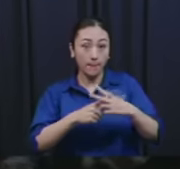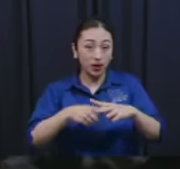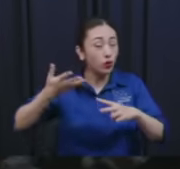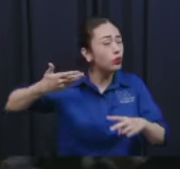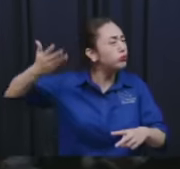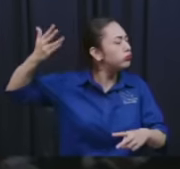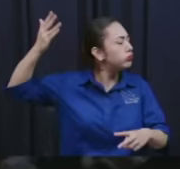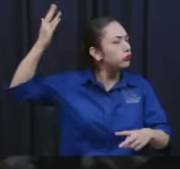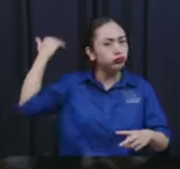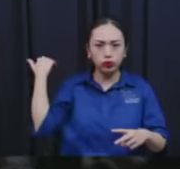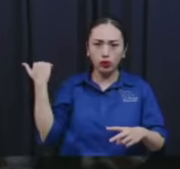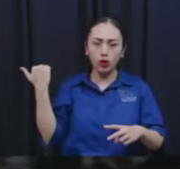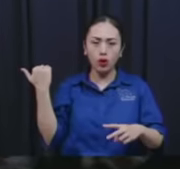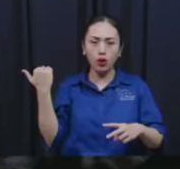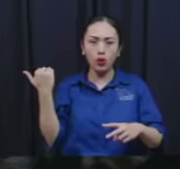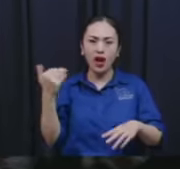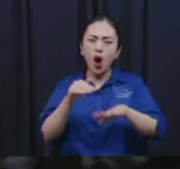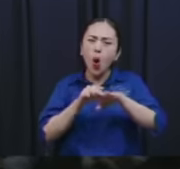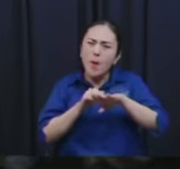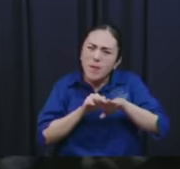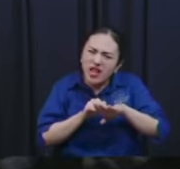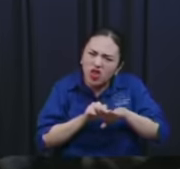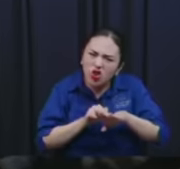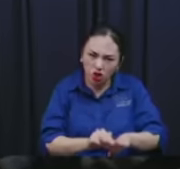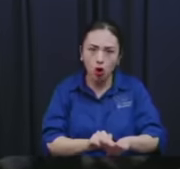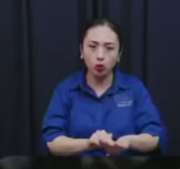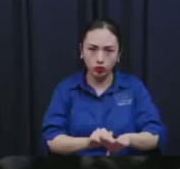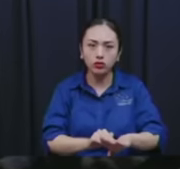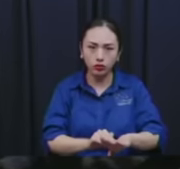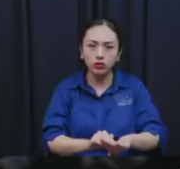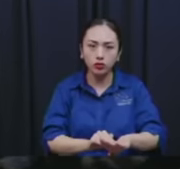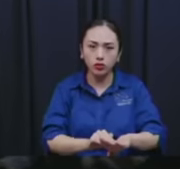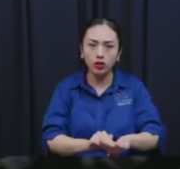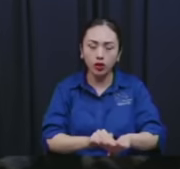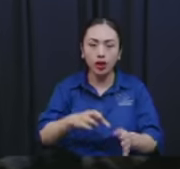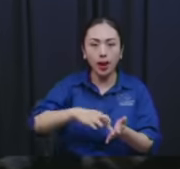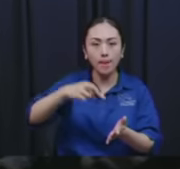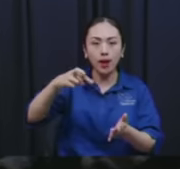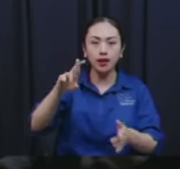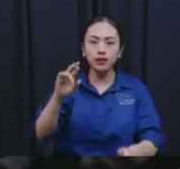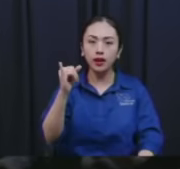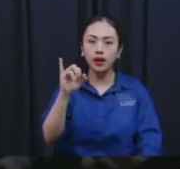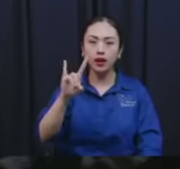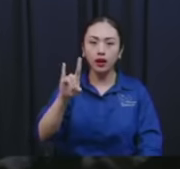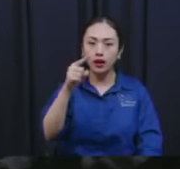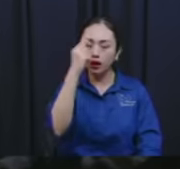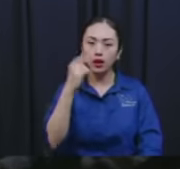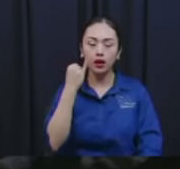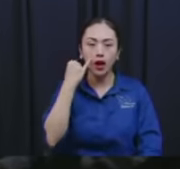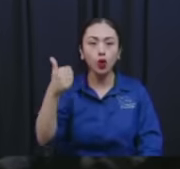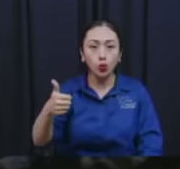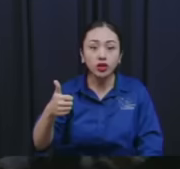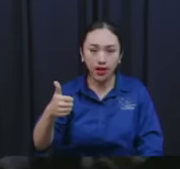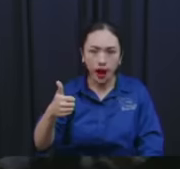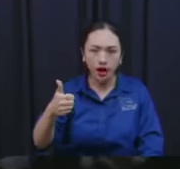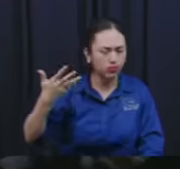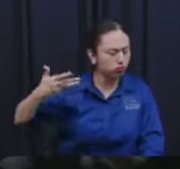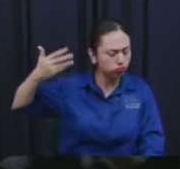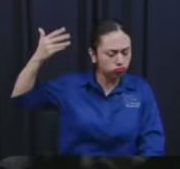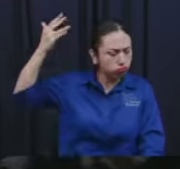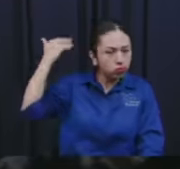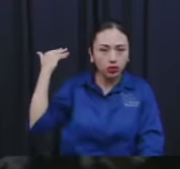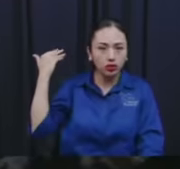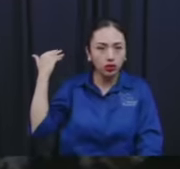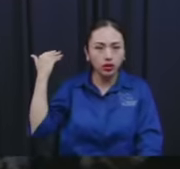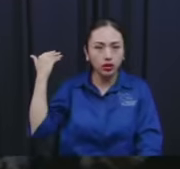que sufrió en la en la Rusia sarista con los pogroms y todo eso que había y